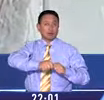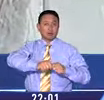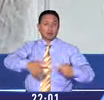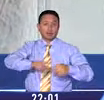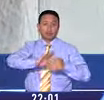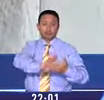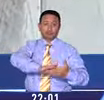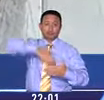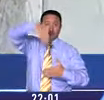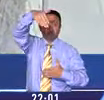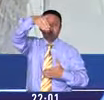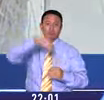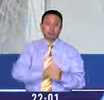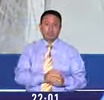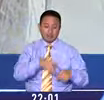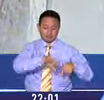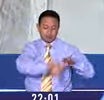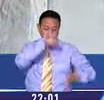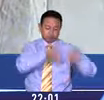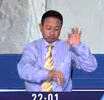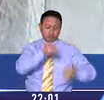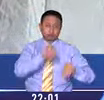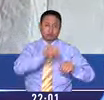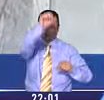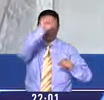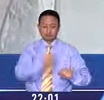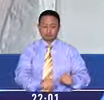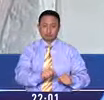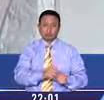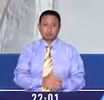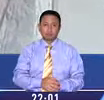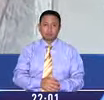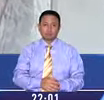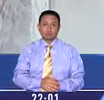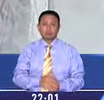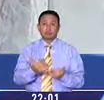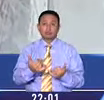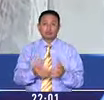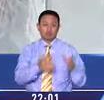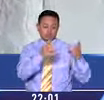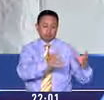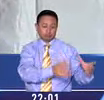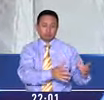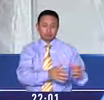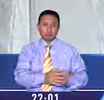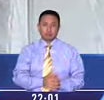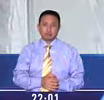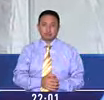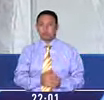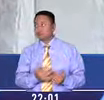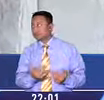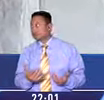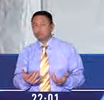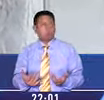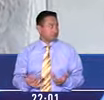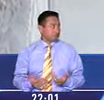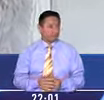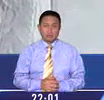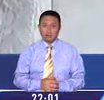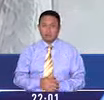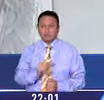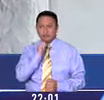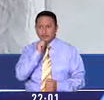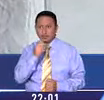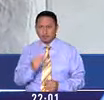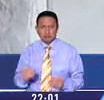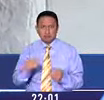el capó, sacan algunas piezas, cierran el auto, acomodan lo sustraído. Espera, se dicen. Algo más les